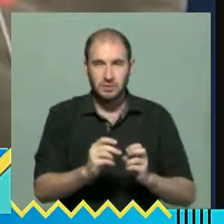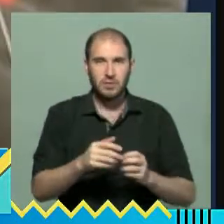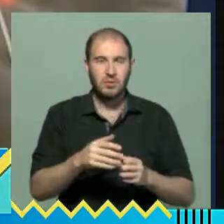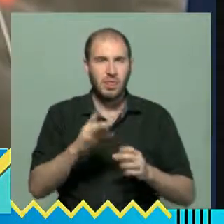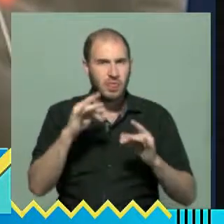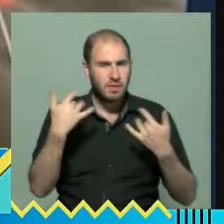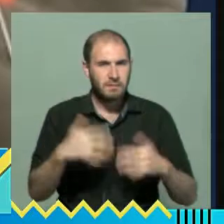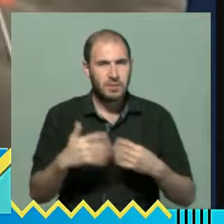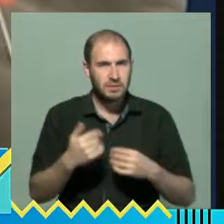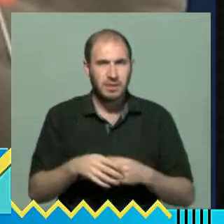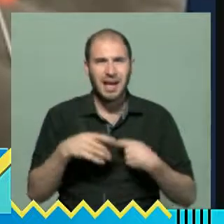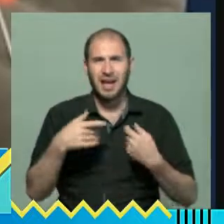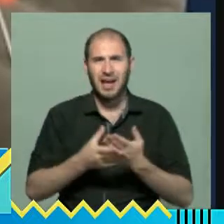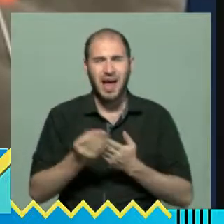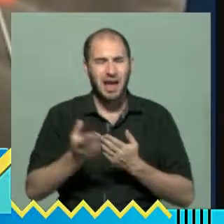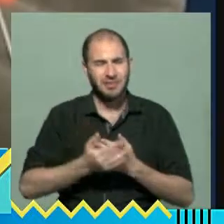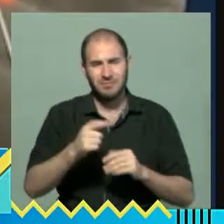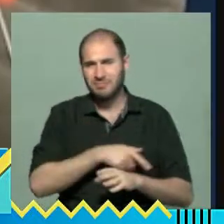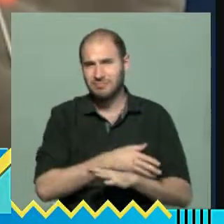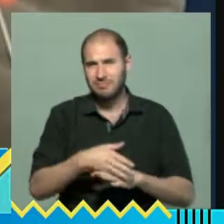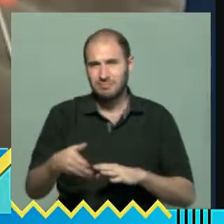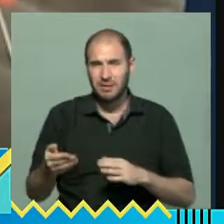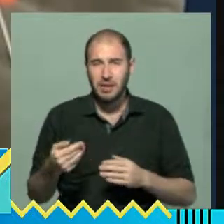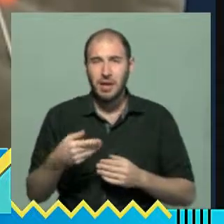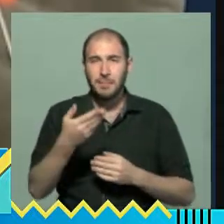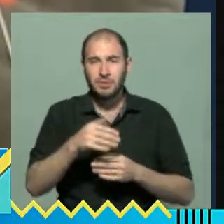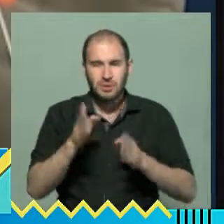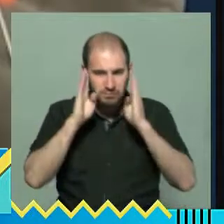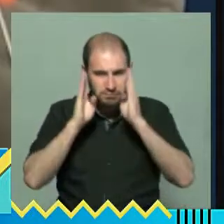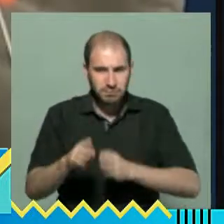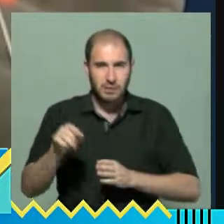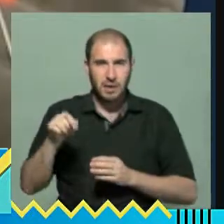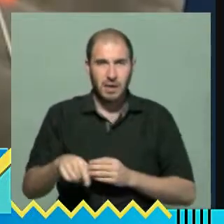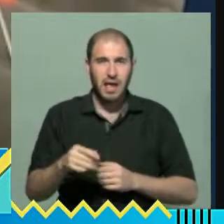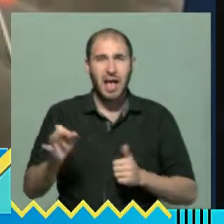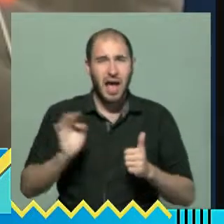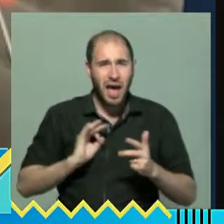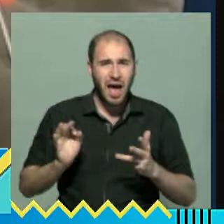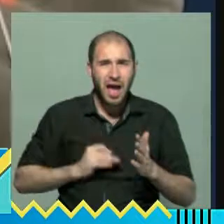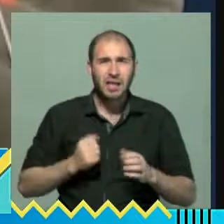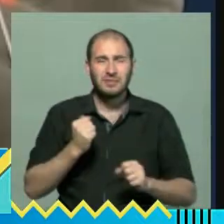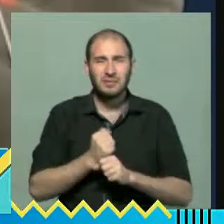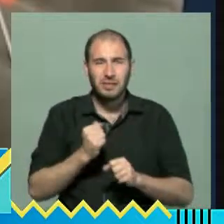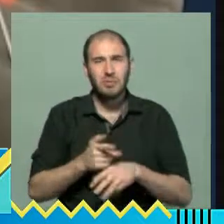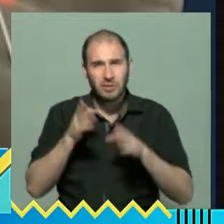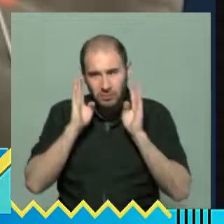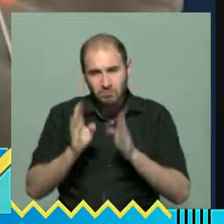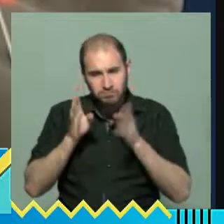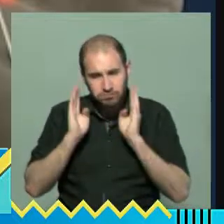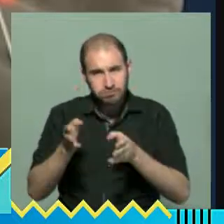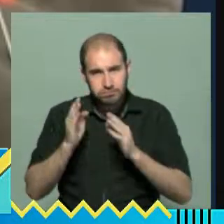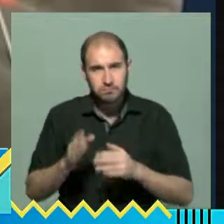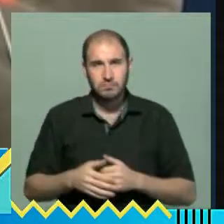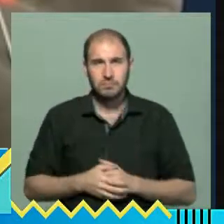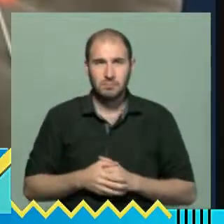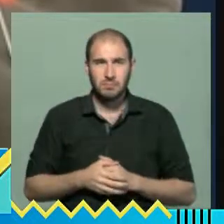seria, muy costosa en el tiempo, reclama de quienes nos dedicamos a ella muchos años de trabajo sistemático,